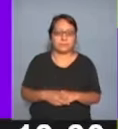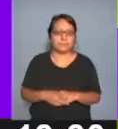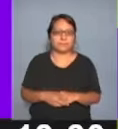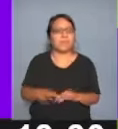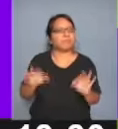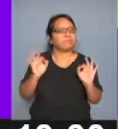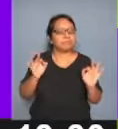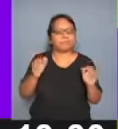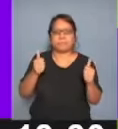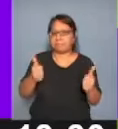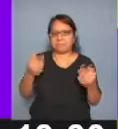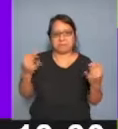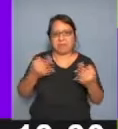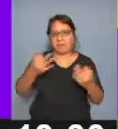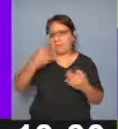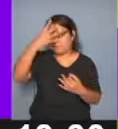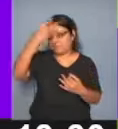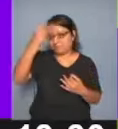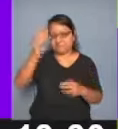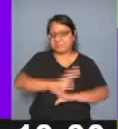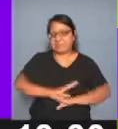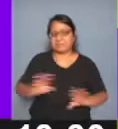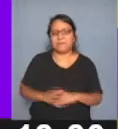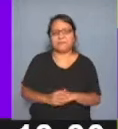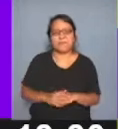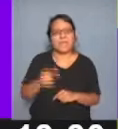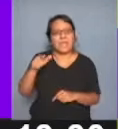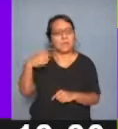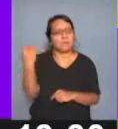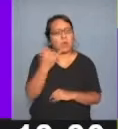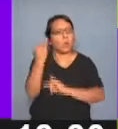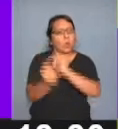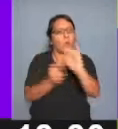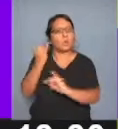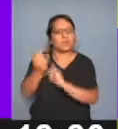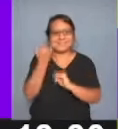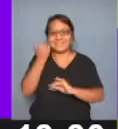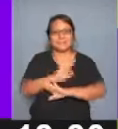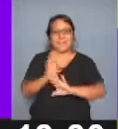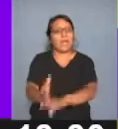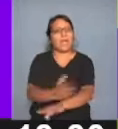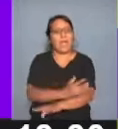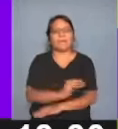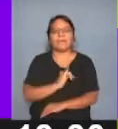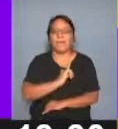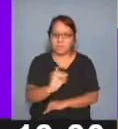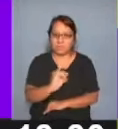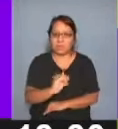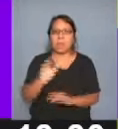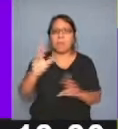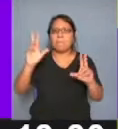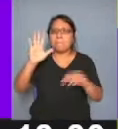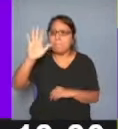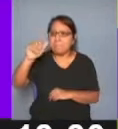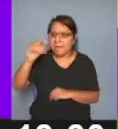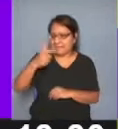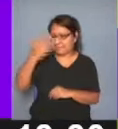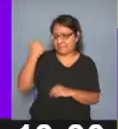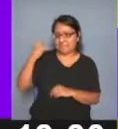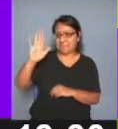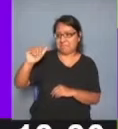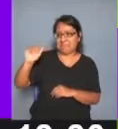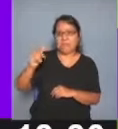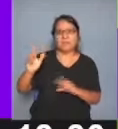Perfecto, Pisa, es importante resaltar esto, ¿no? Porque si bien habíamos dado la noticia de que el día martes se habían quedado sin las